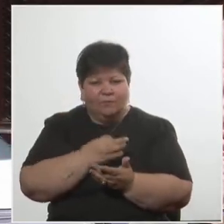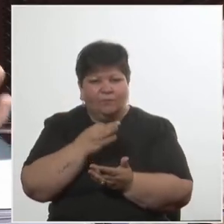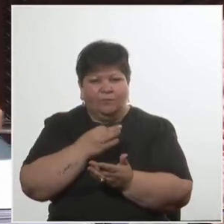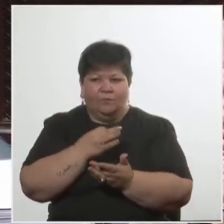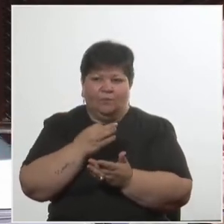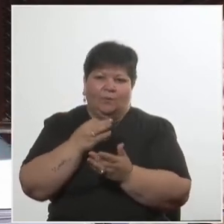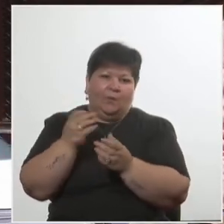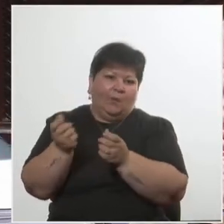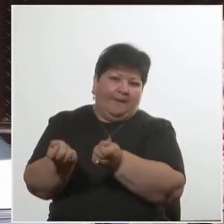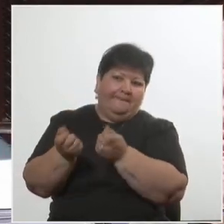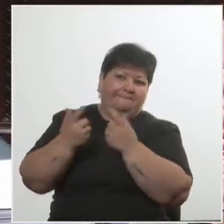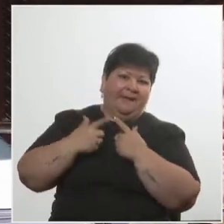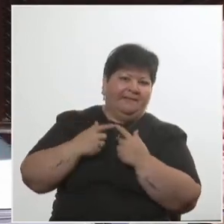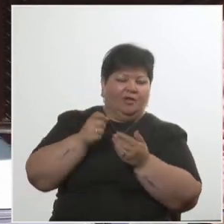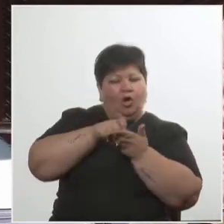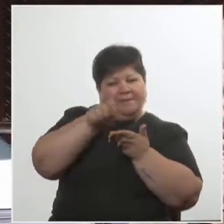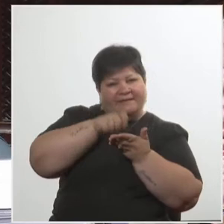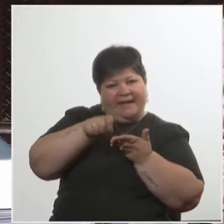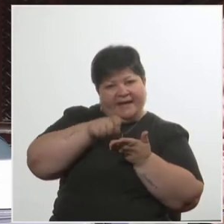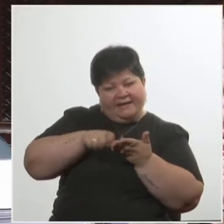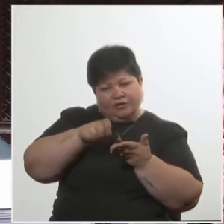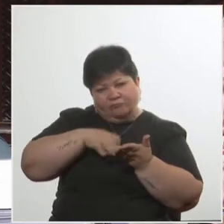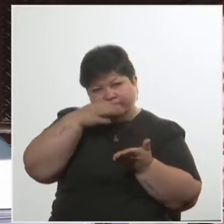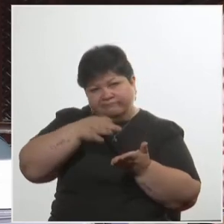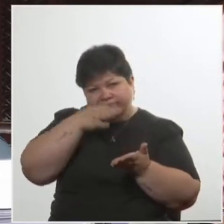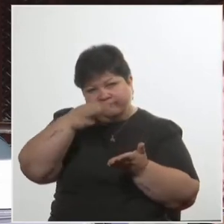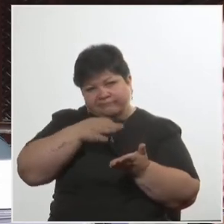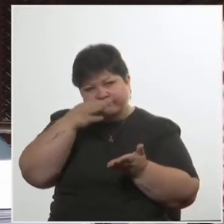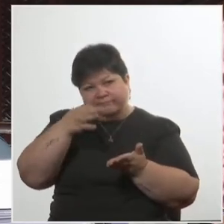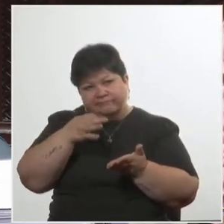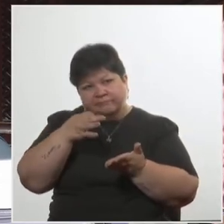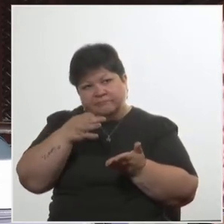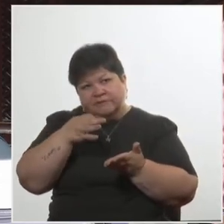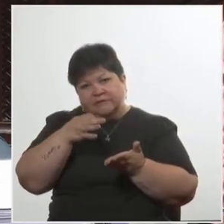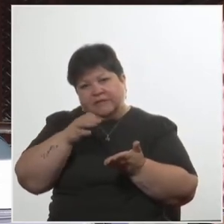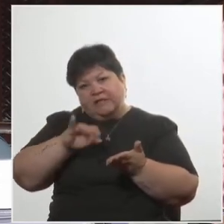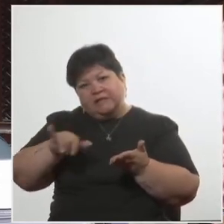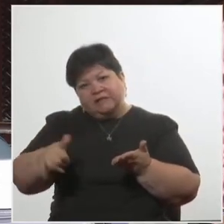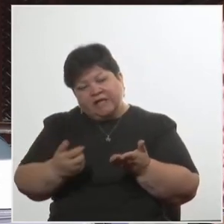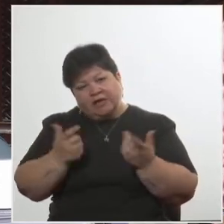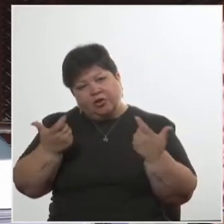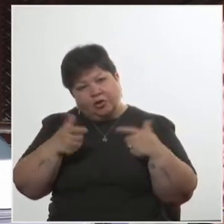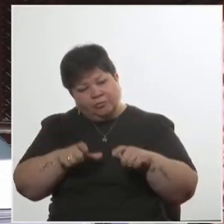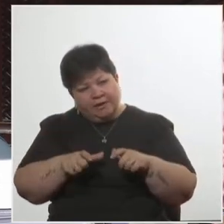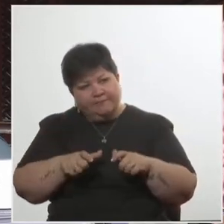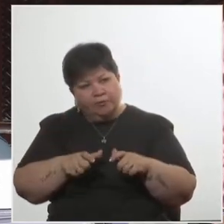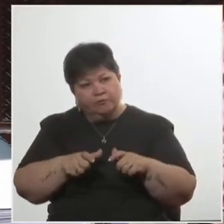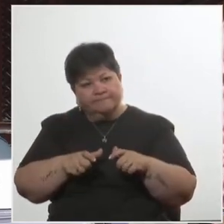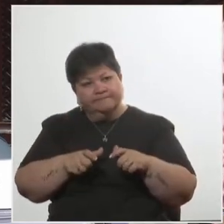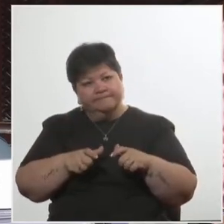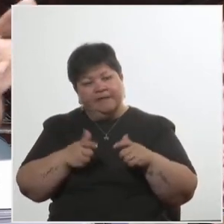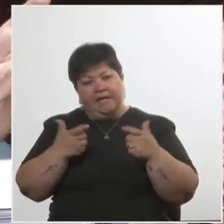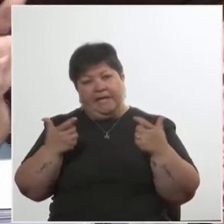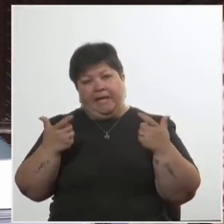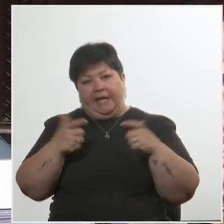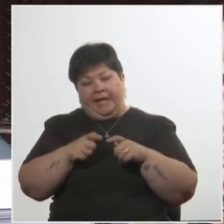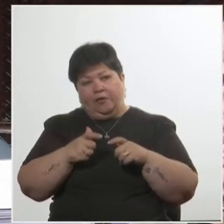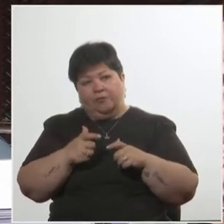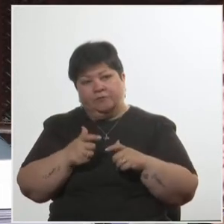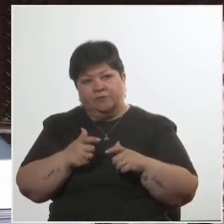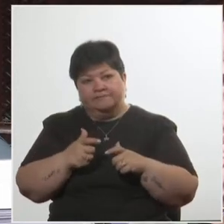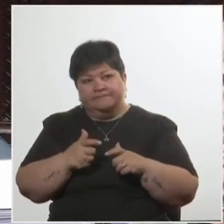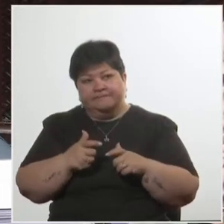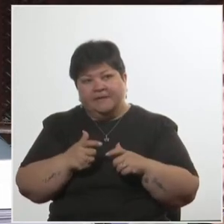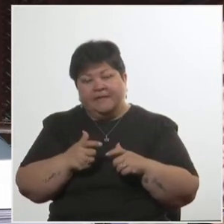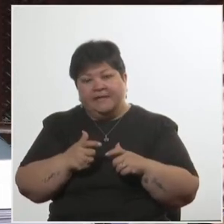sus comentarios al proyecto de ley ya no no nos habíamos reunido ya la comisión no no estaba operativa y además estamos en el